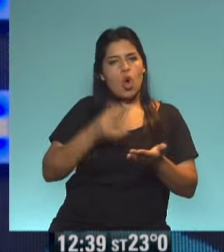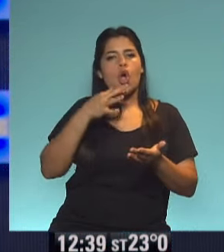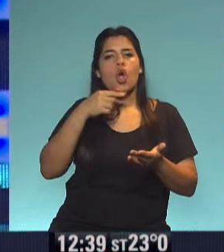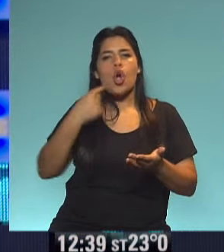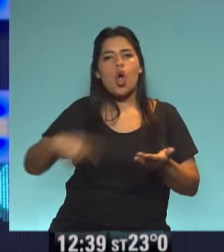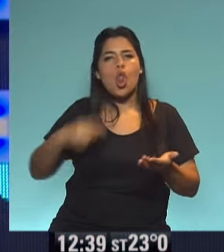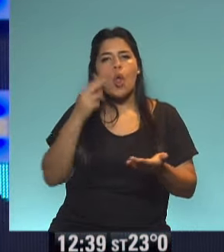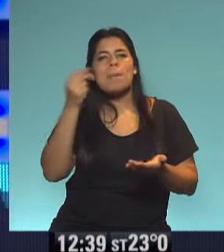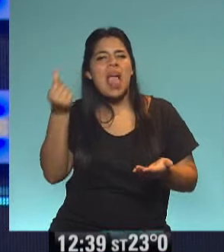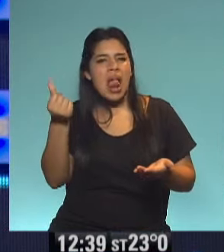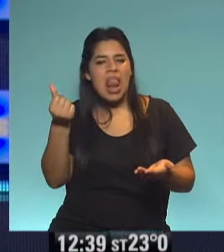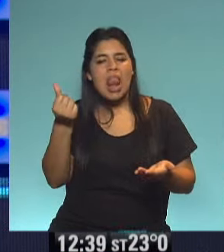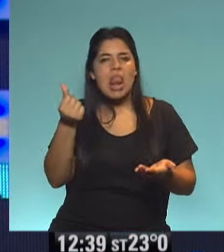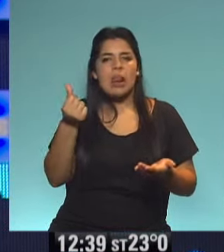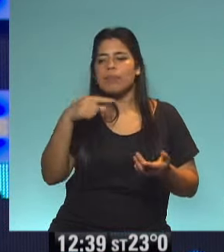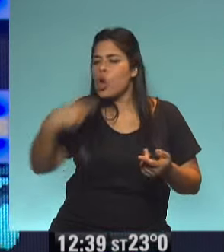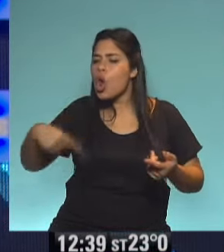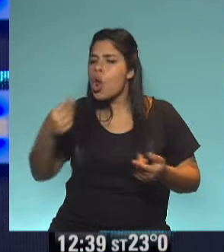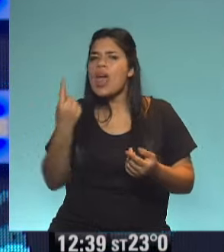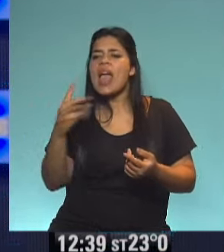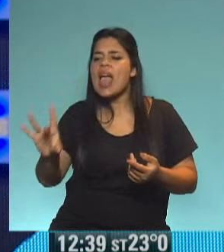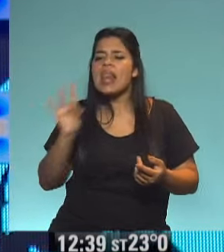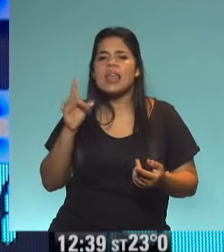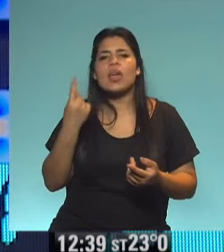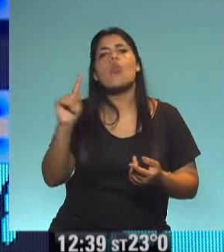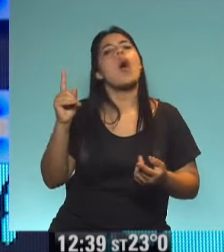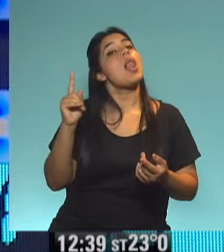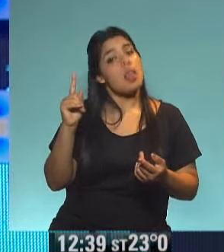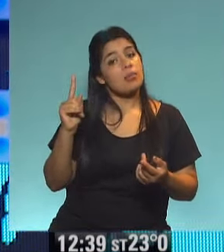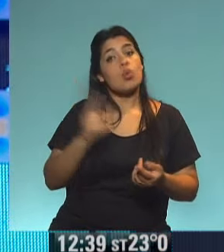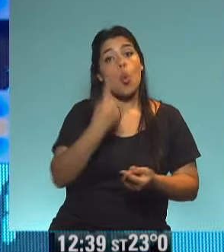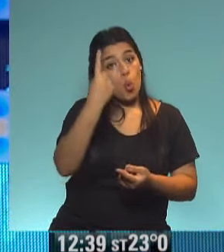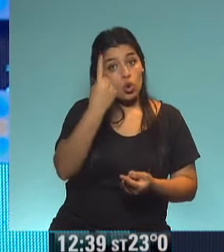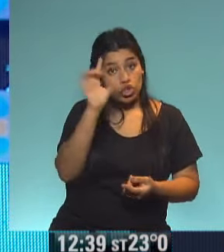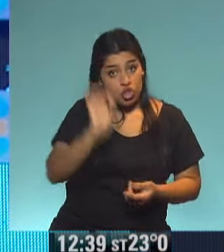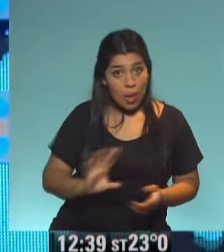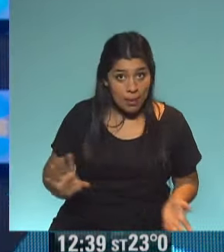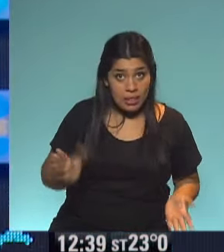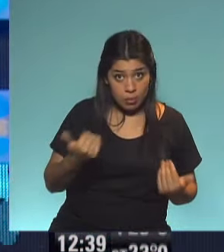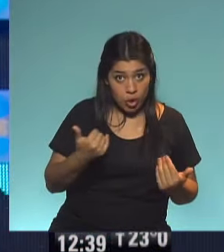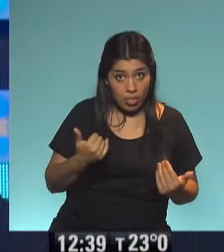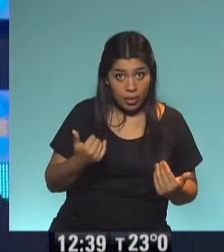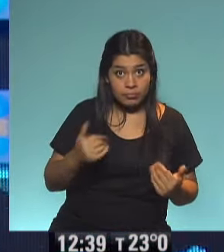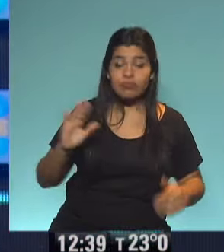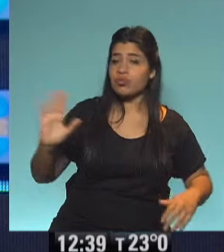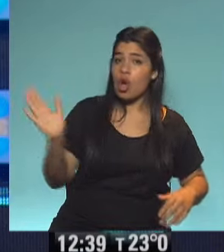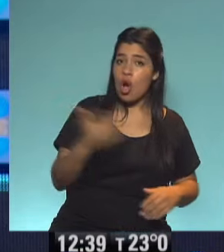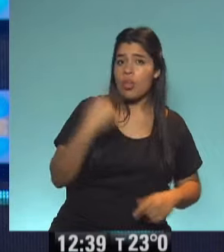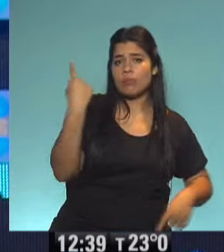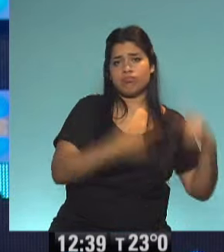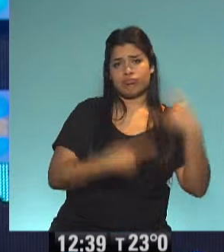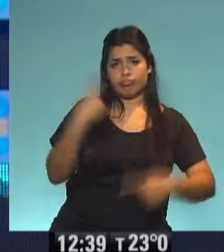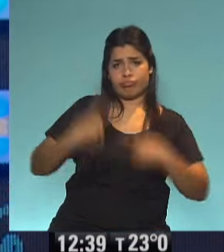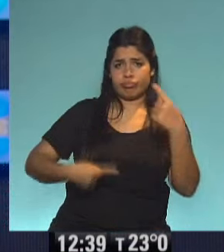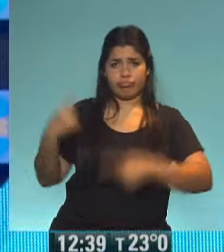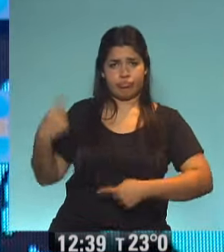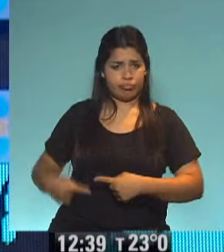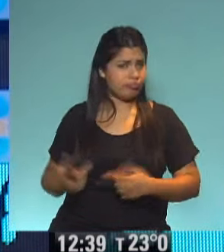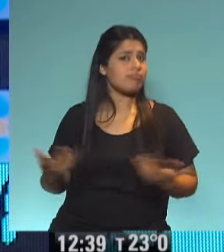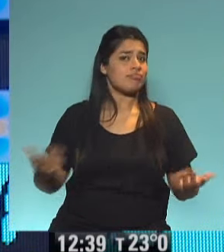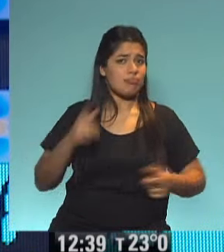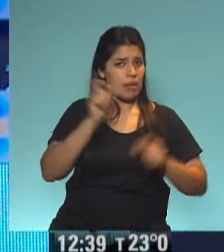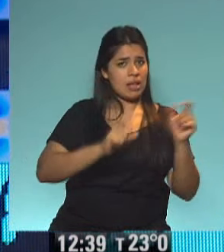lápices elegimos para pintarla? ¿Podemos pintar con un único color la piel? Todas las personas somos distintas, diversas. El color de